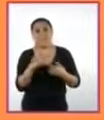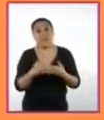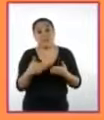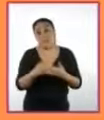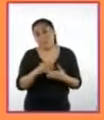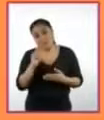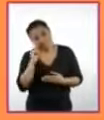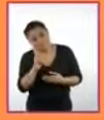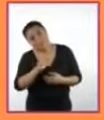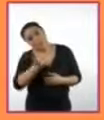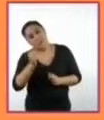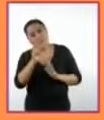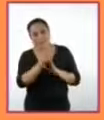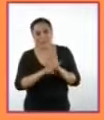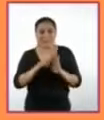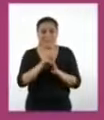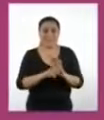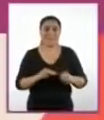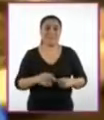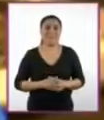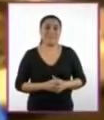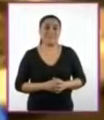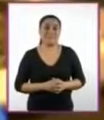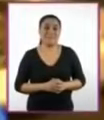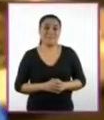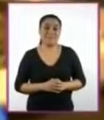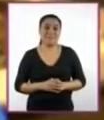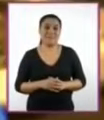Veamos el siguiente video.